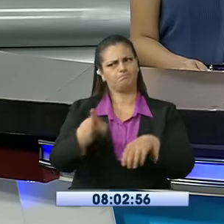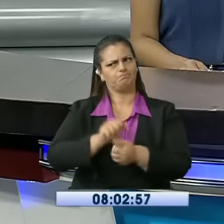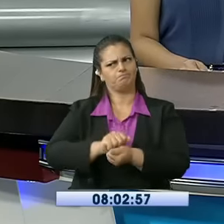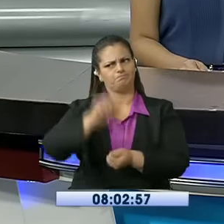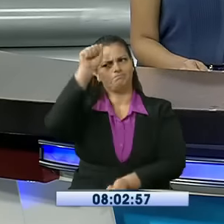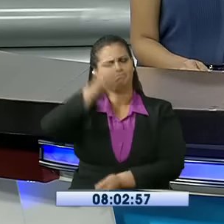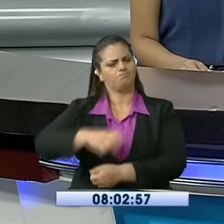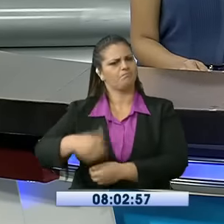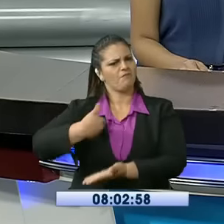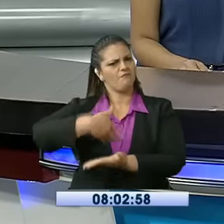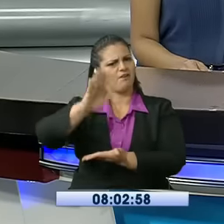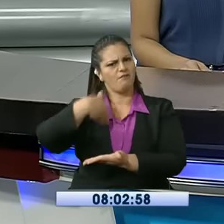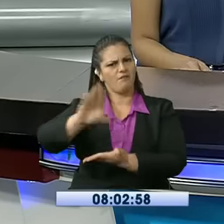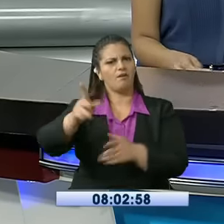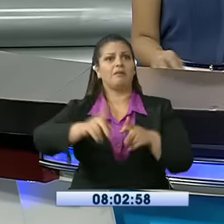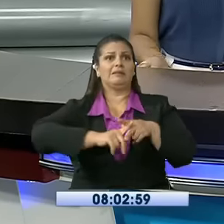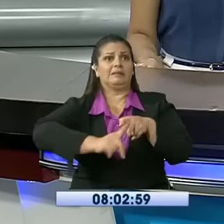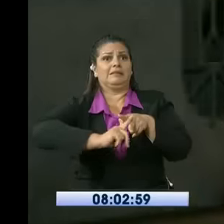reúnen. Veamos.